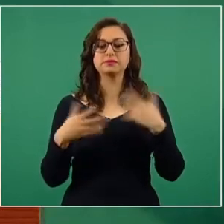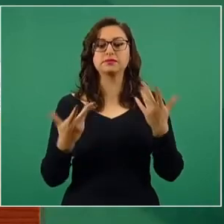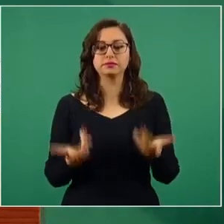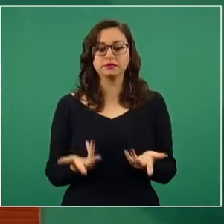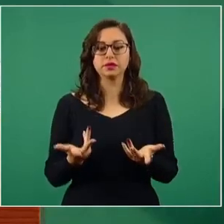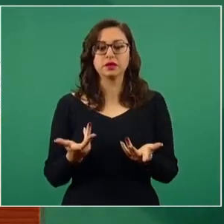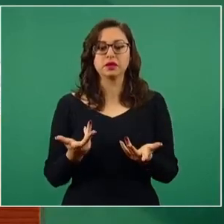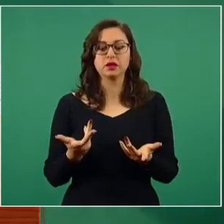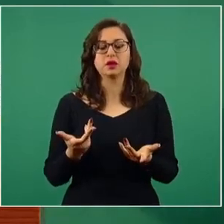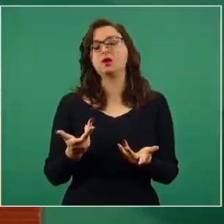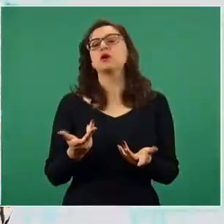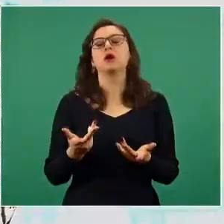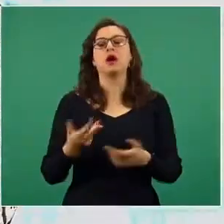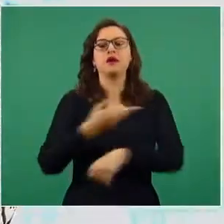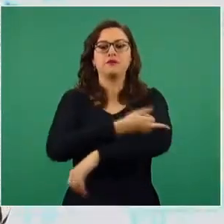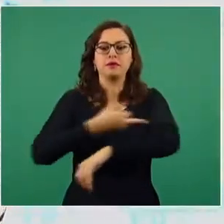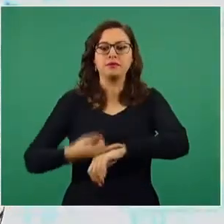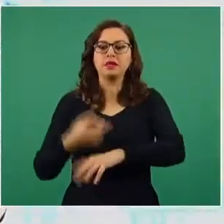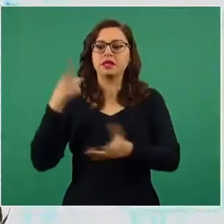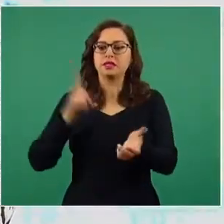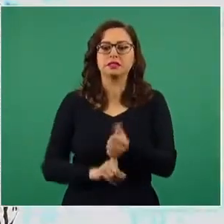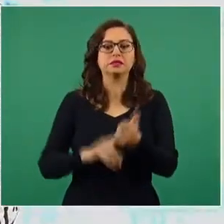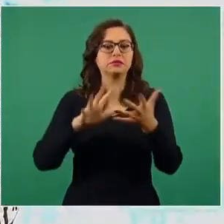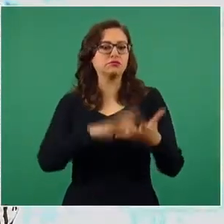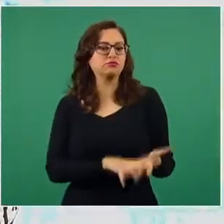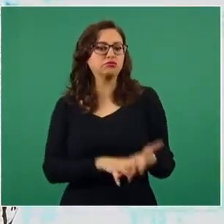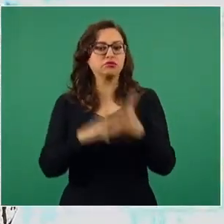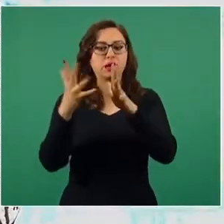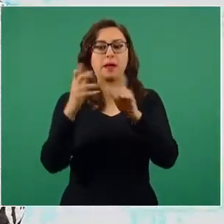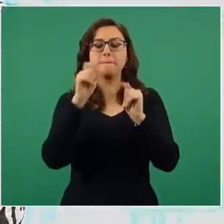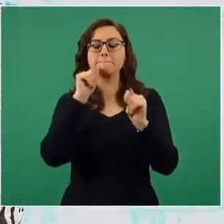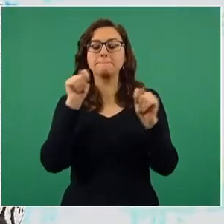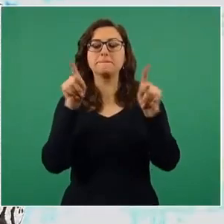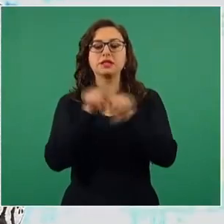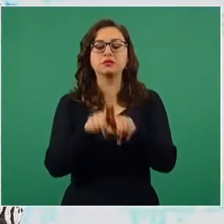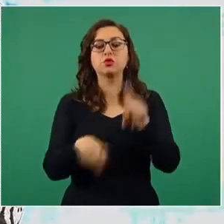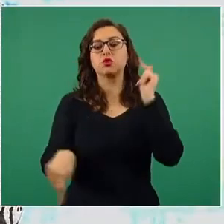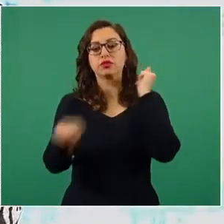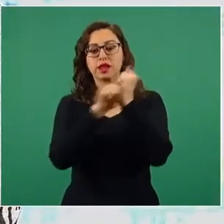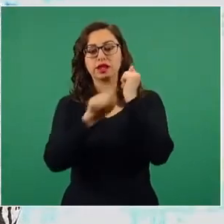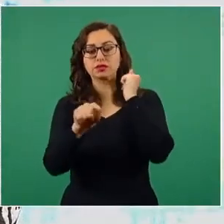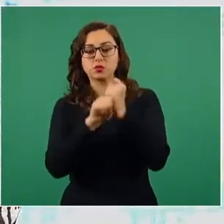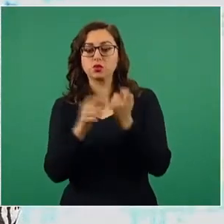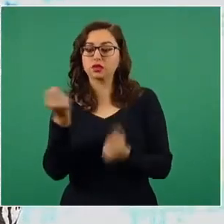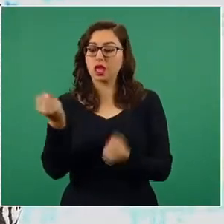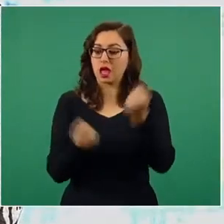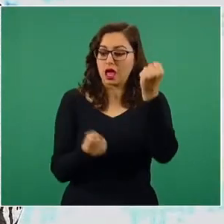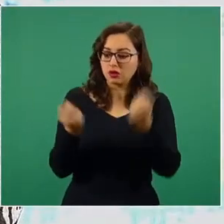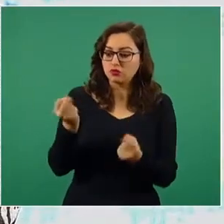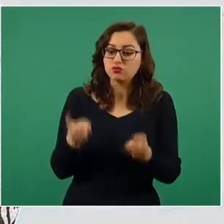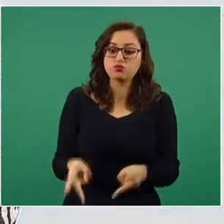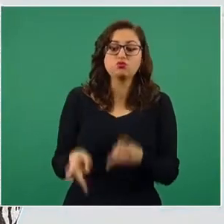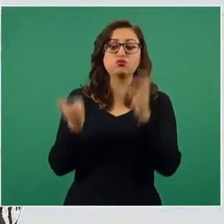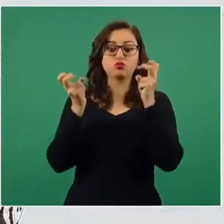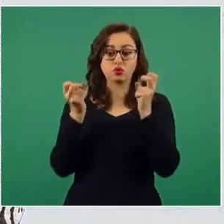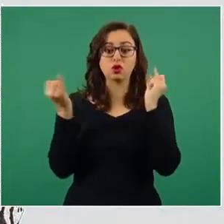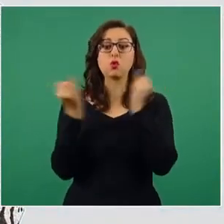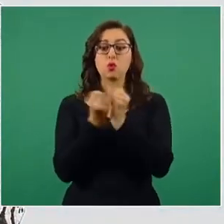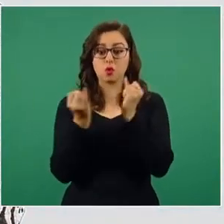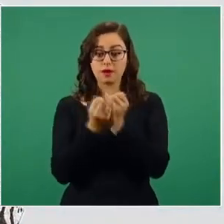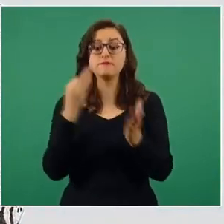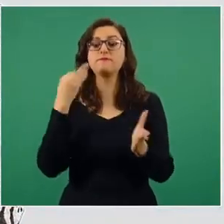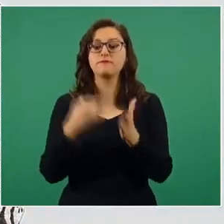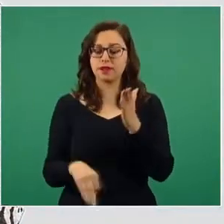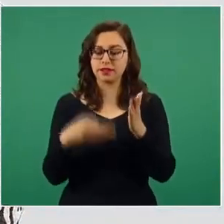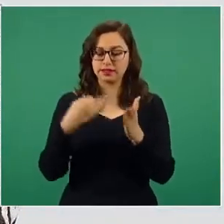disminución en delitos de violencia familiar y robo en transporte público individual. Además, en 8 de 11 delitos